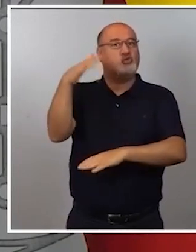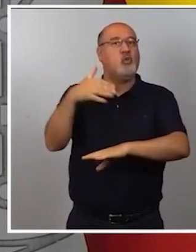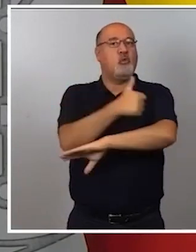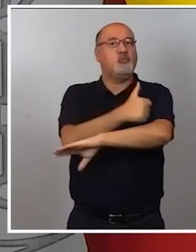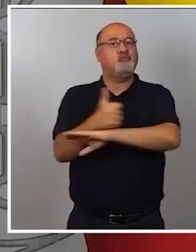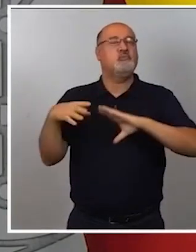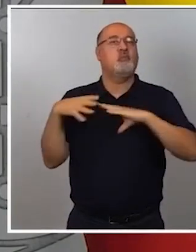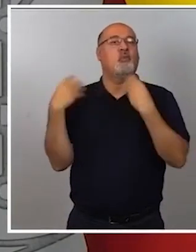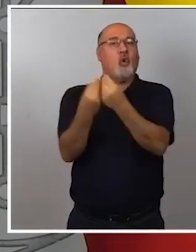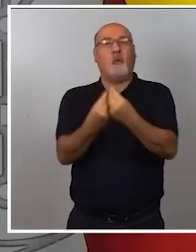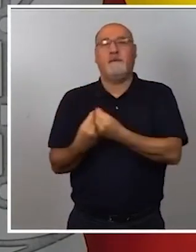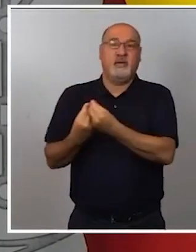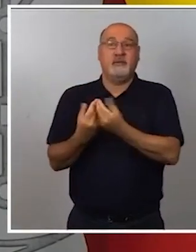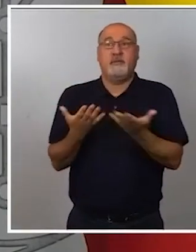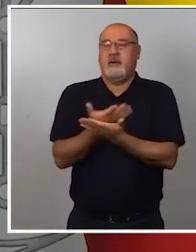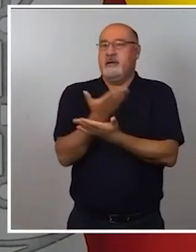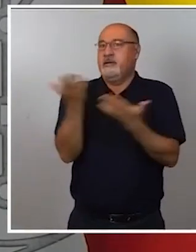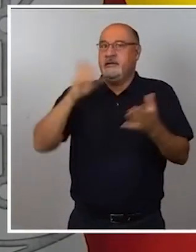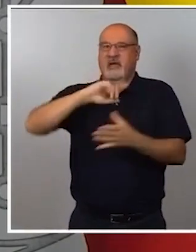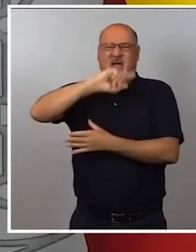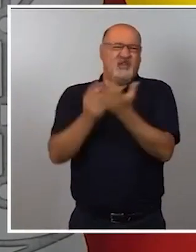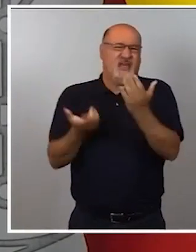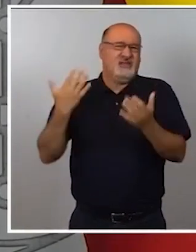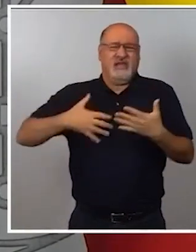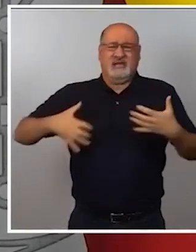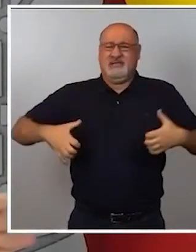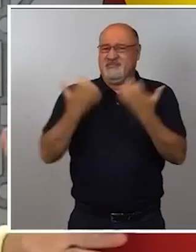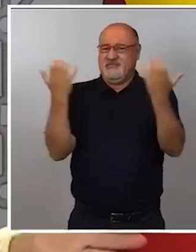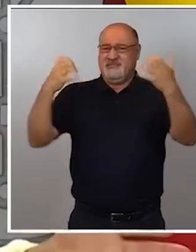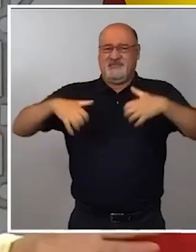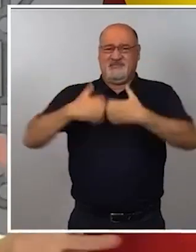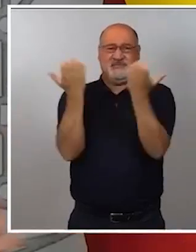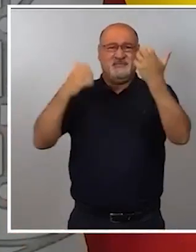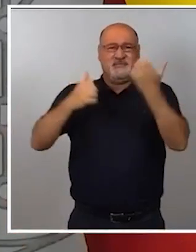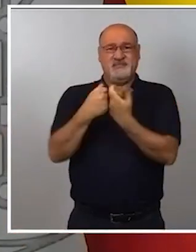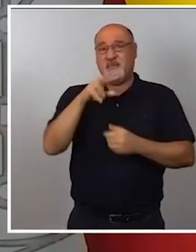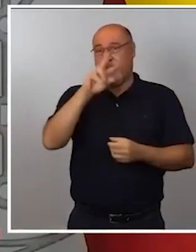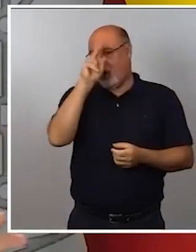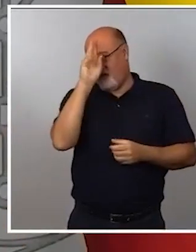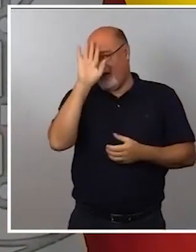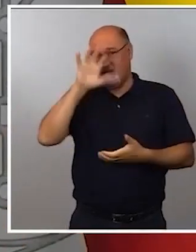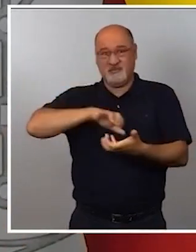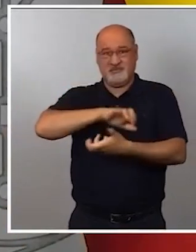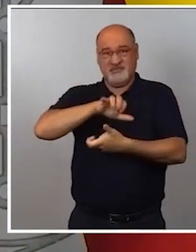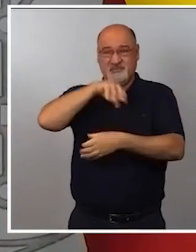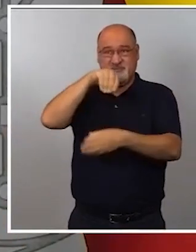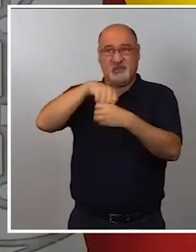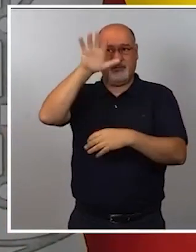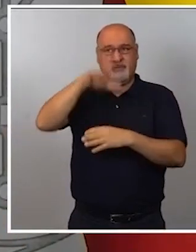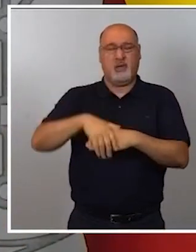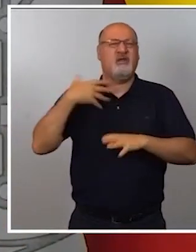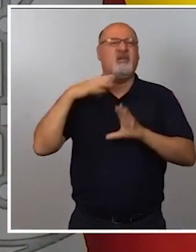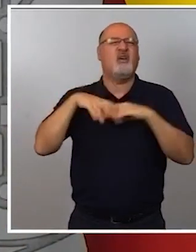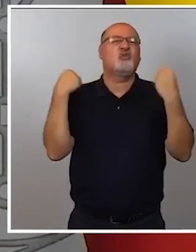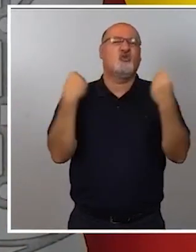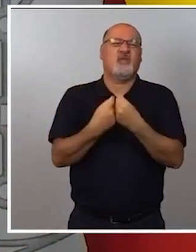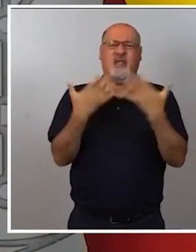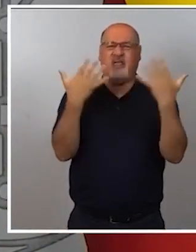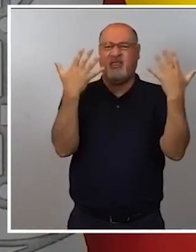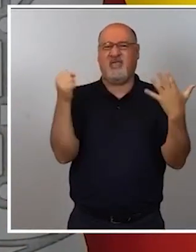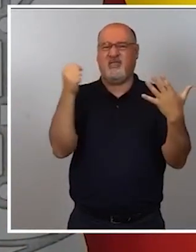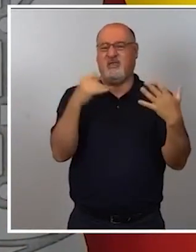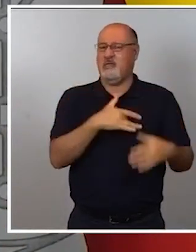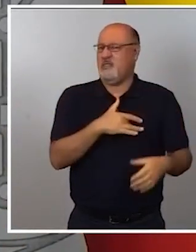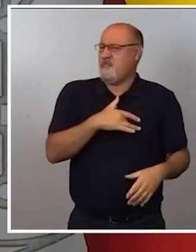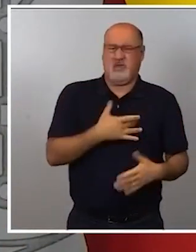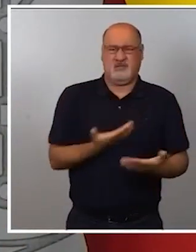de la crispación e o conflito en Cataluña, que ha habido demasiados anos, unha década, onde o único que